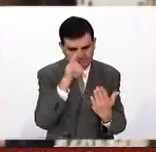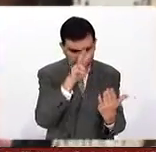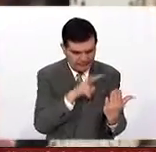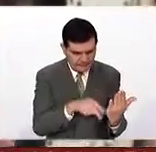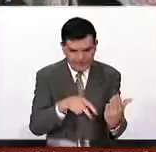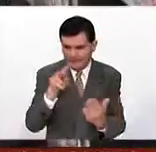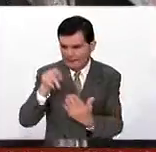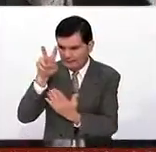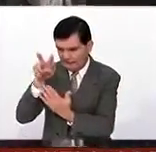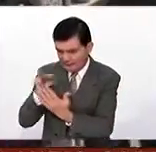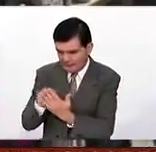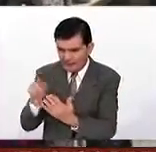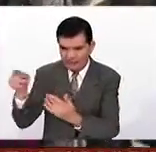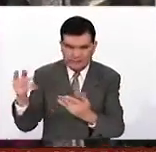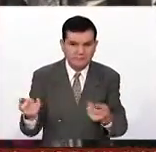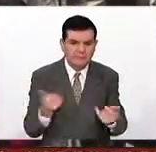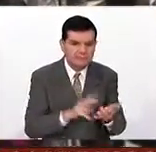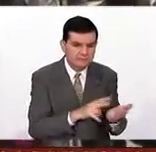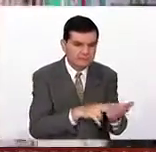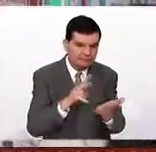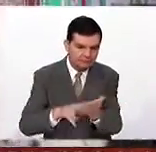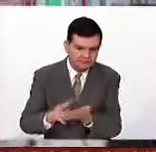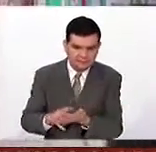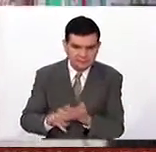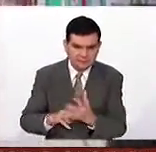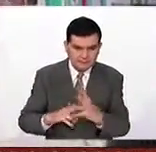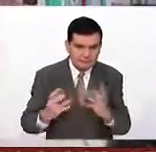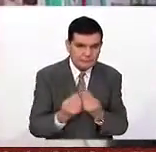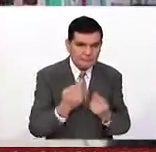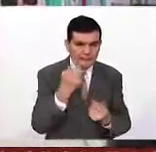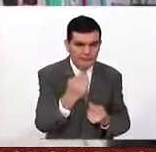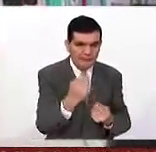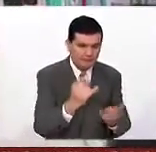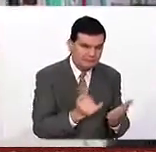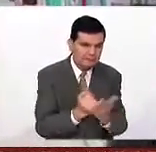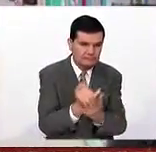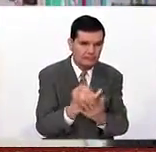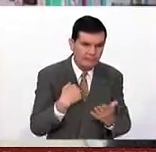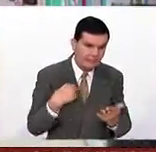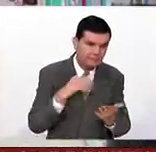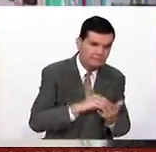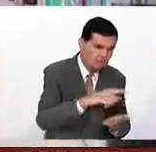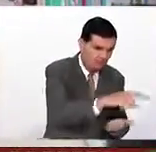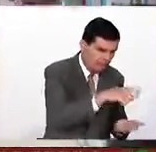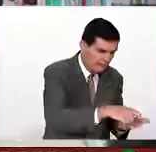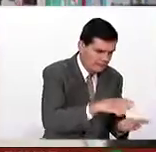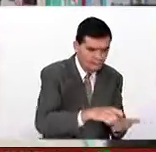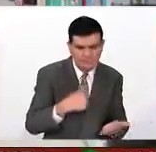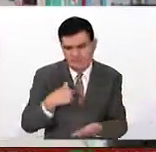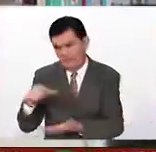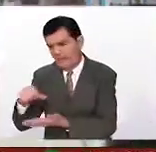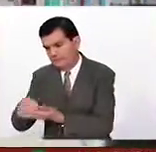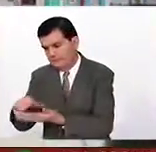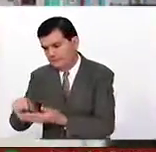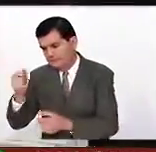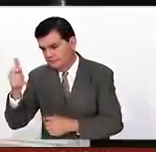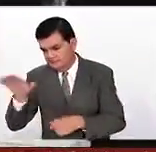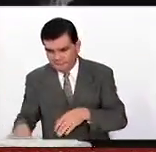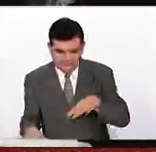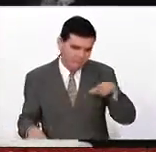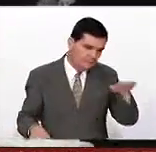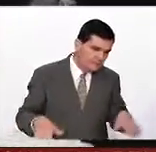cotizar la en diferentes lugares y en con base de eso determinar bueno me conviene más este lugar aquí logró el mejor precio